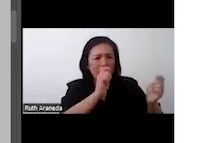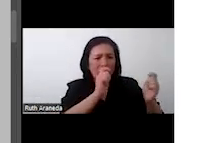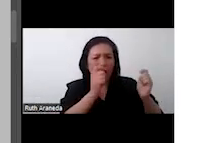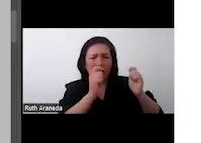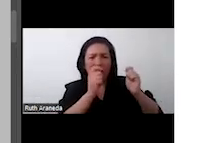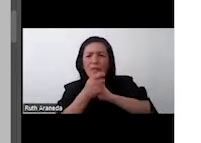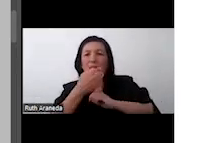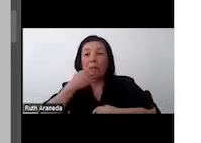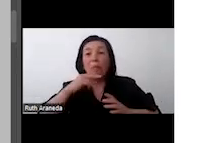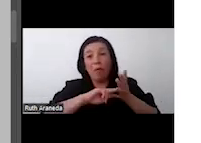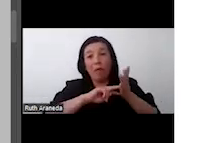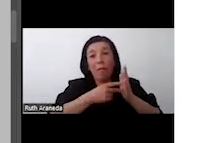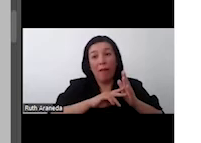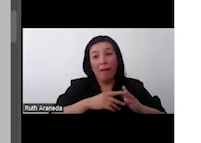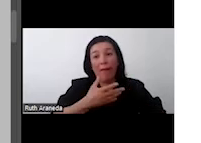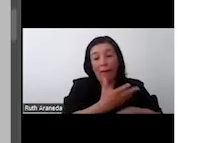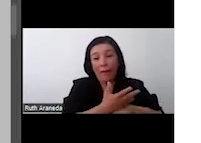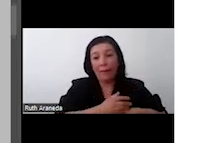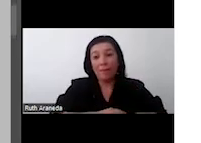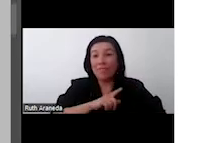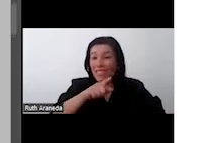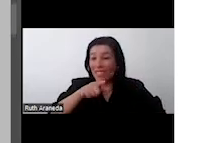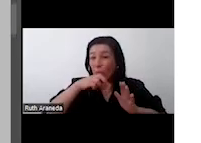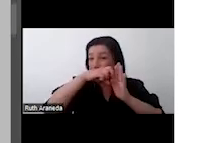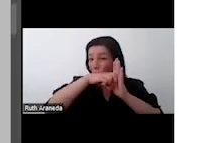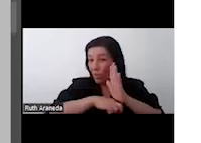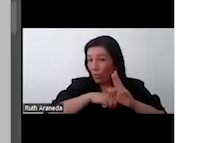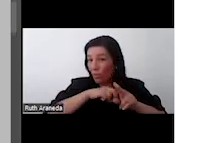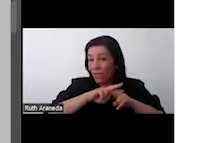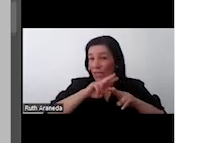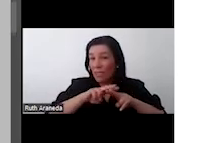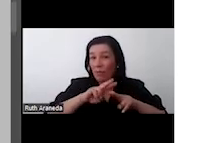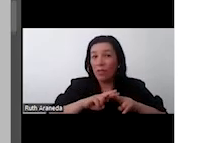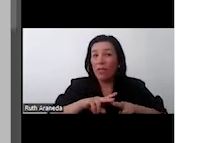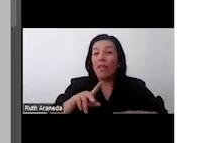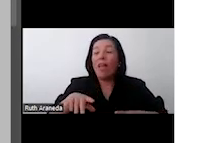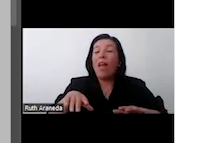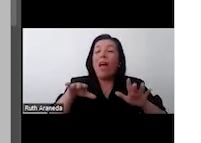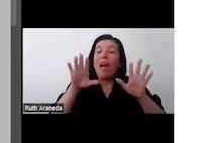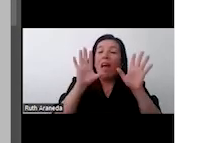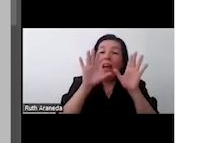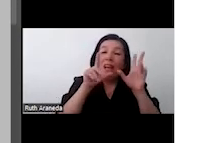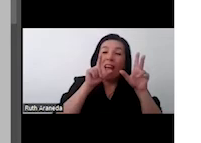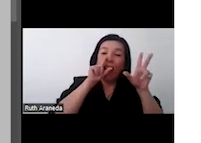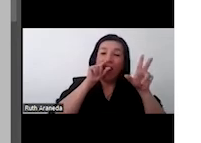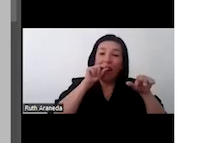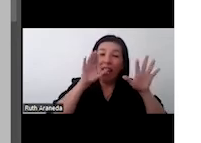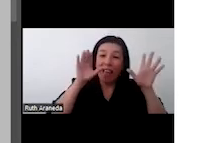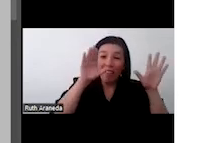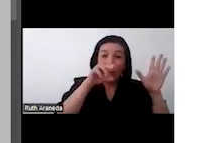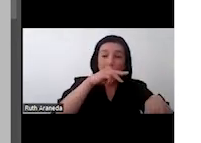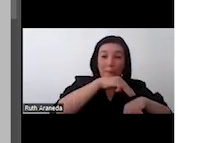problemáticas que hay. Este proyecto que nosotros hicimos de Aves del Marga Marga, lo enfocamos en